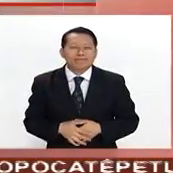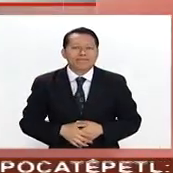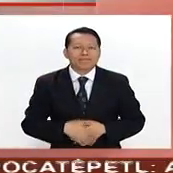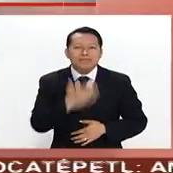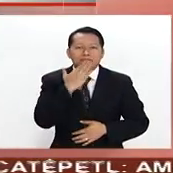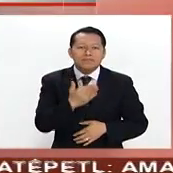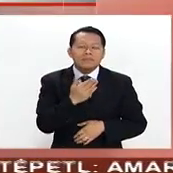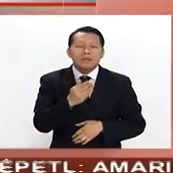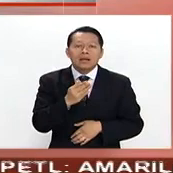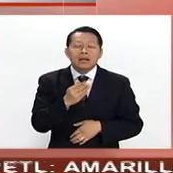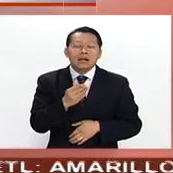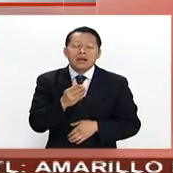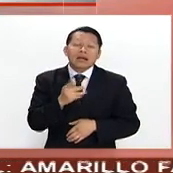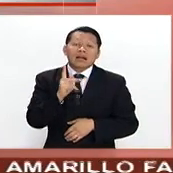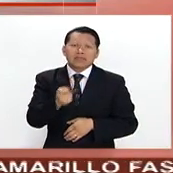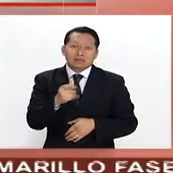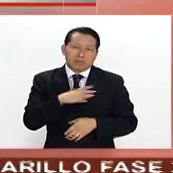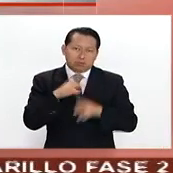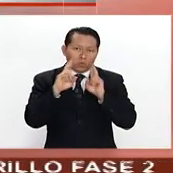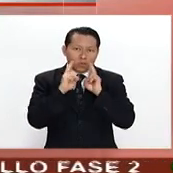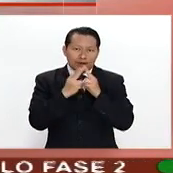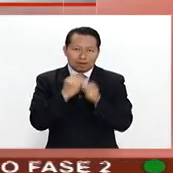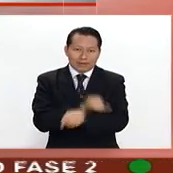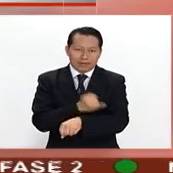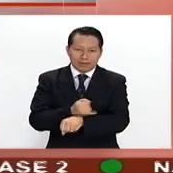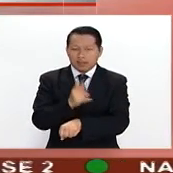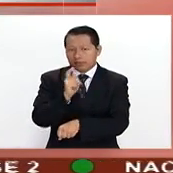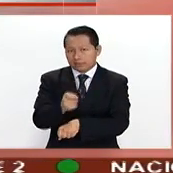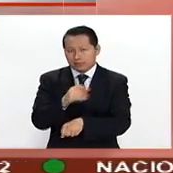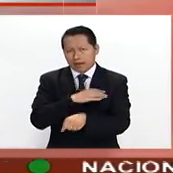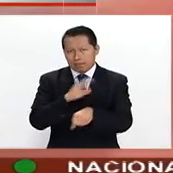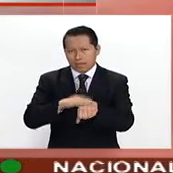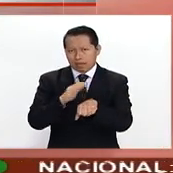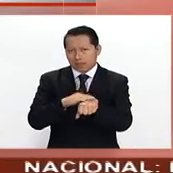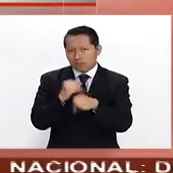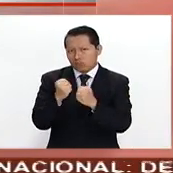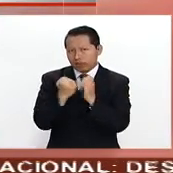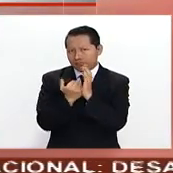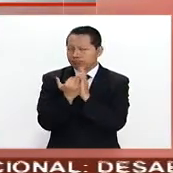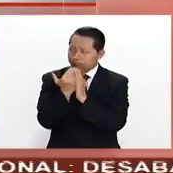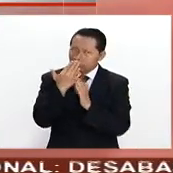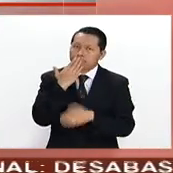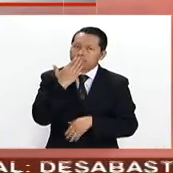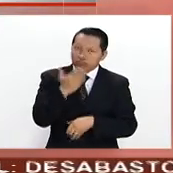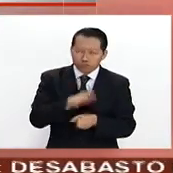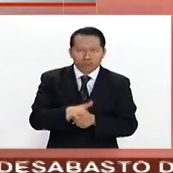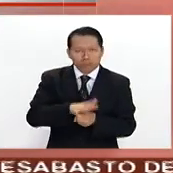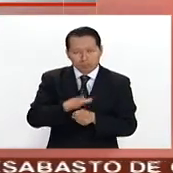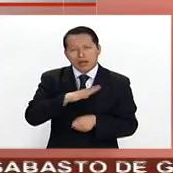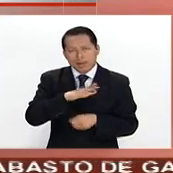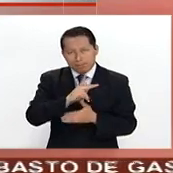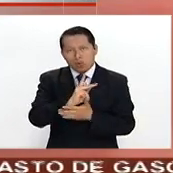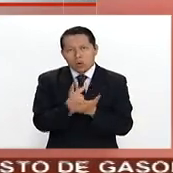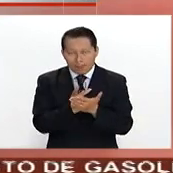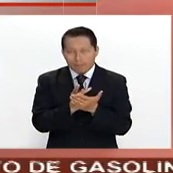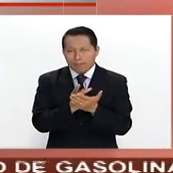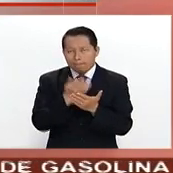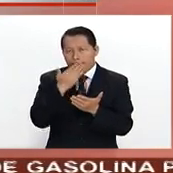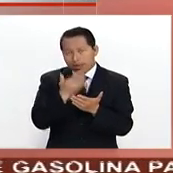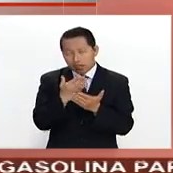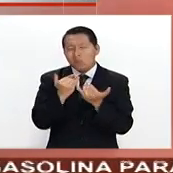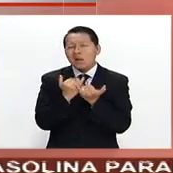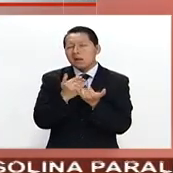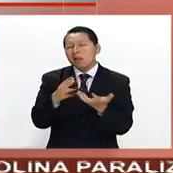por unidad de Iztapalapa ha tenido un incremento bastante bueno en este tipo de programas. Hemos